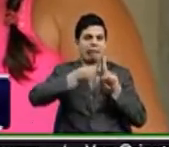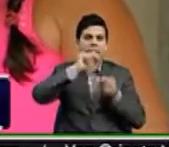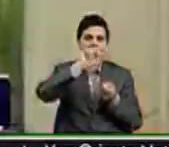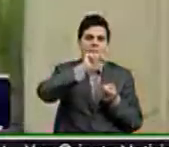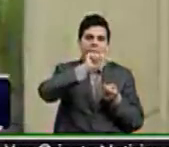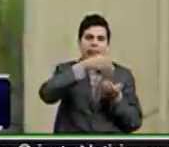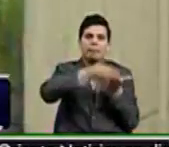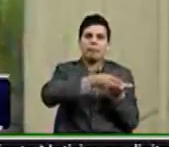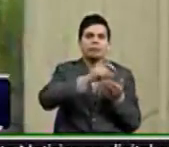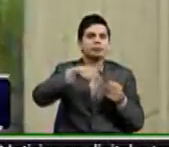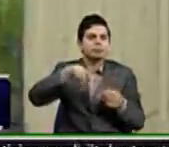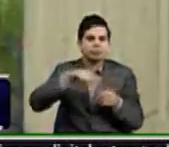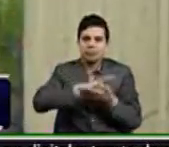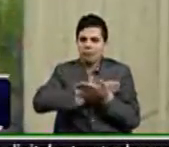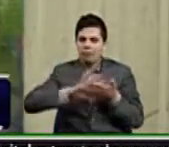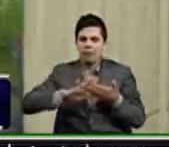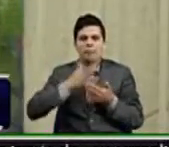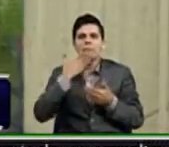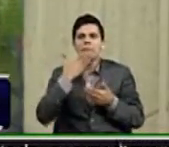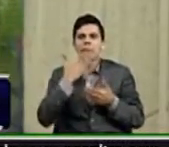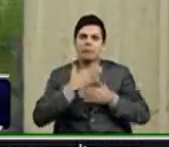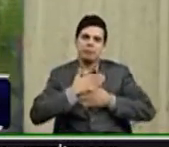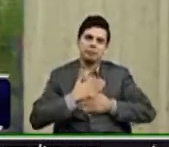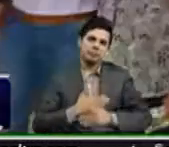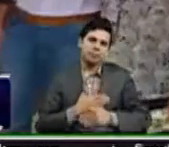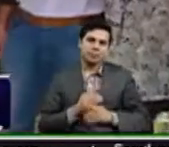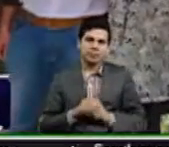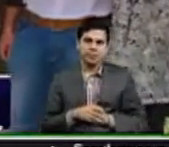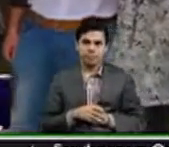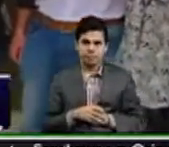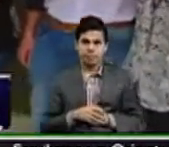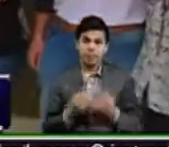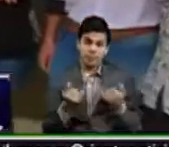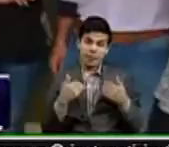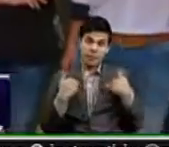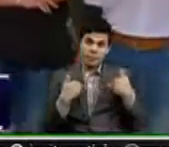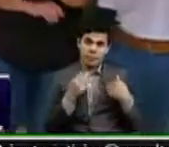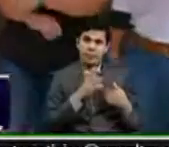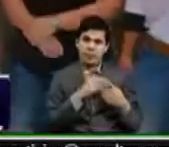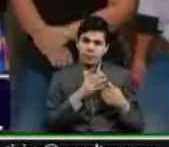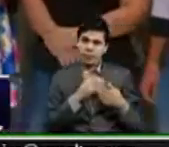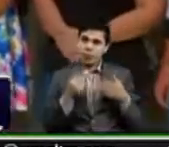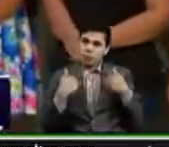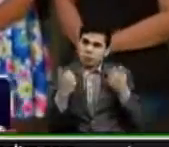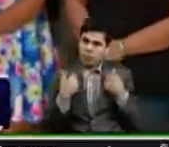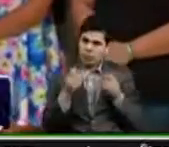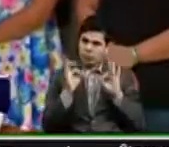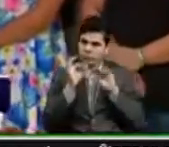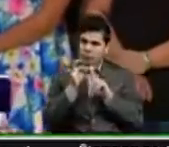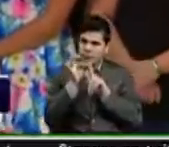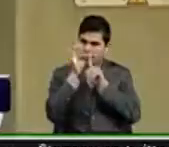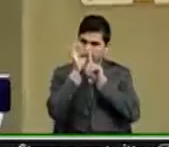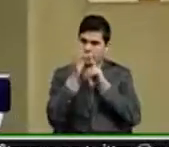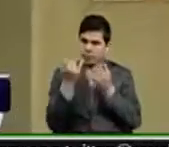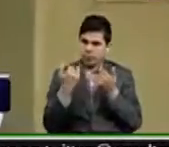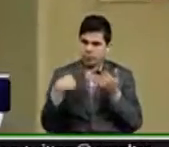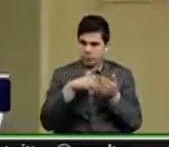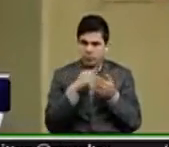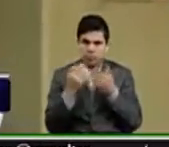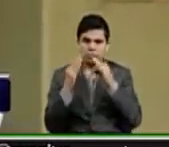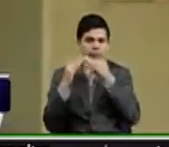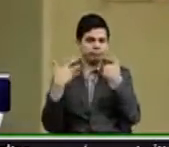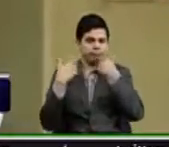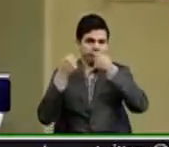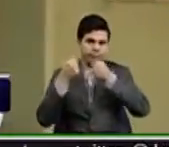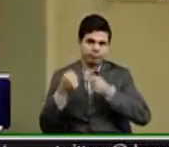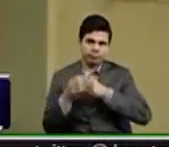de tantos años de sufrimiento ahora. La verdad, pues, es una alegría muy enorme y una satisfacción que ya pues vamos a tener nuestra vivienda